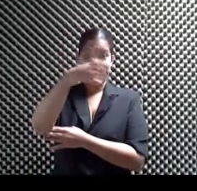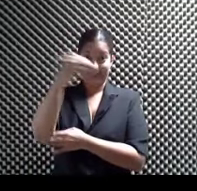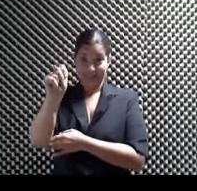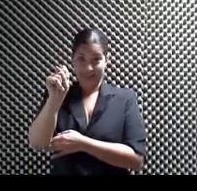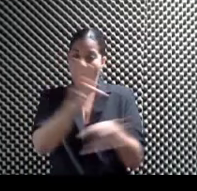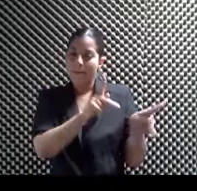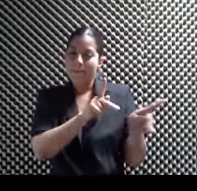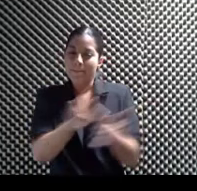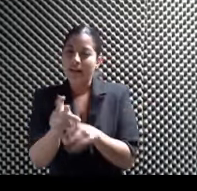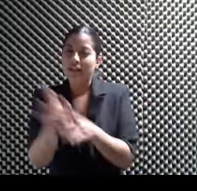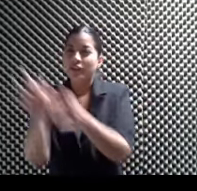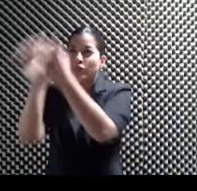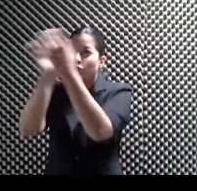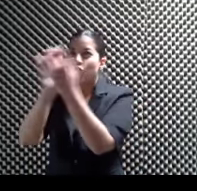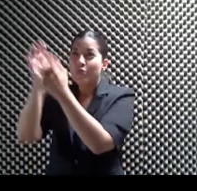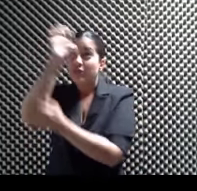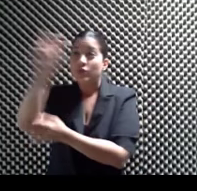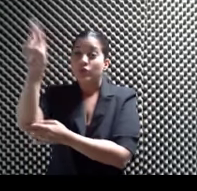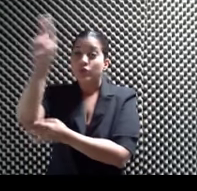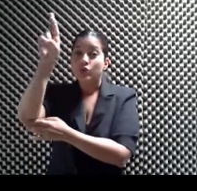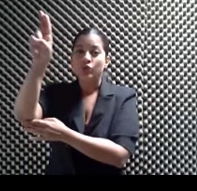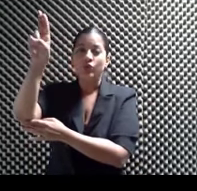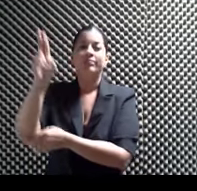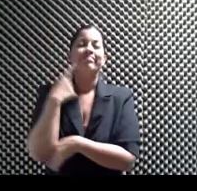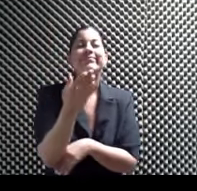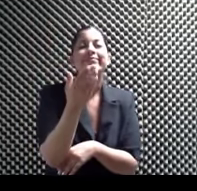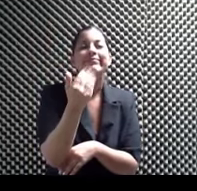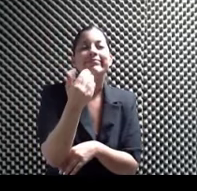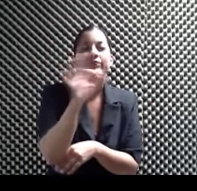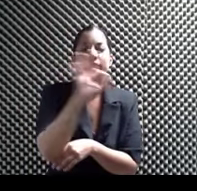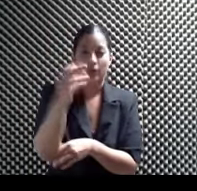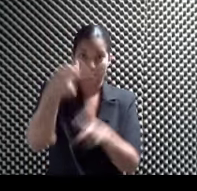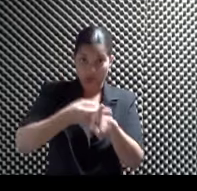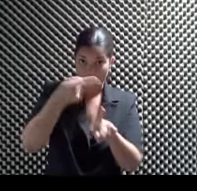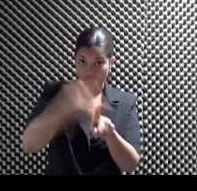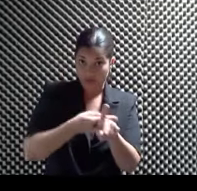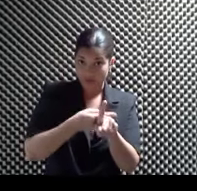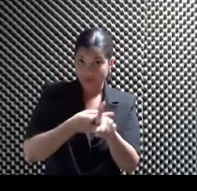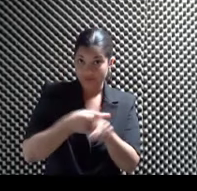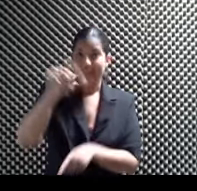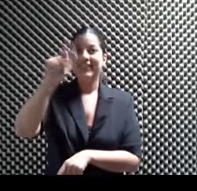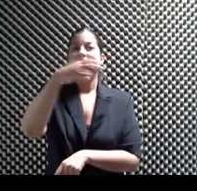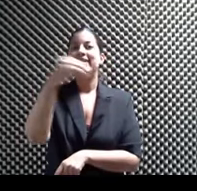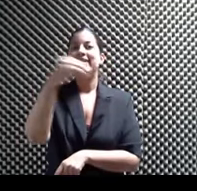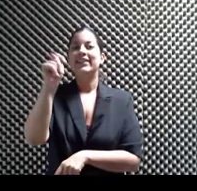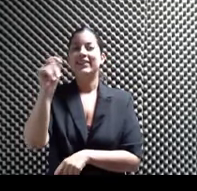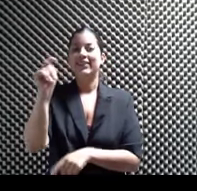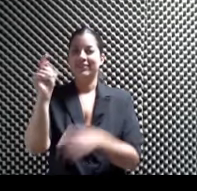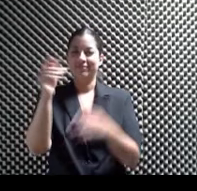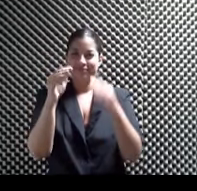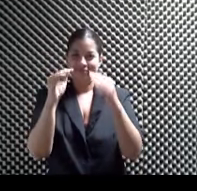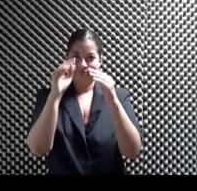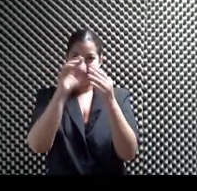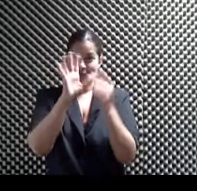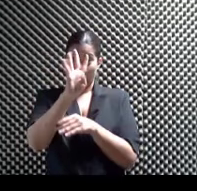Que incluyen roaming En los Estados Unidos Desde solo $14.99 mensual AT&T La red 4G más avanzada Detalles en la prensa